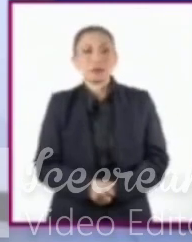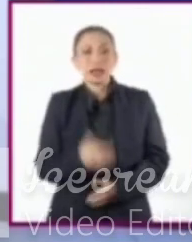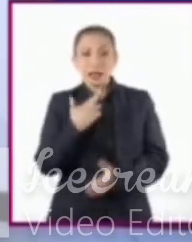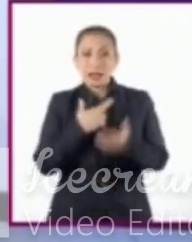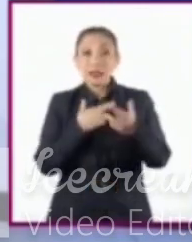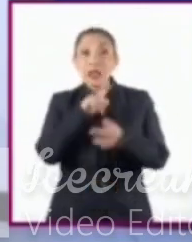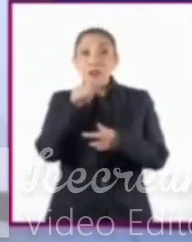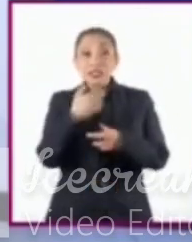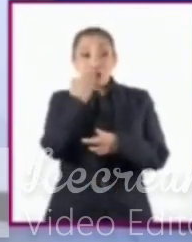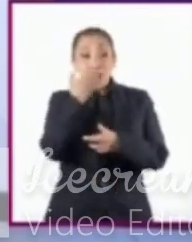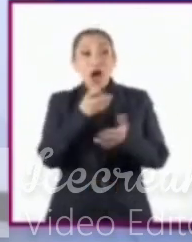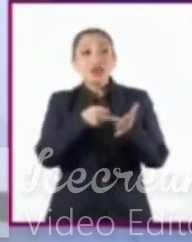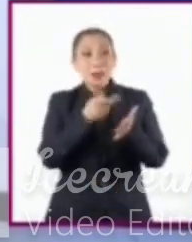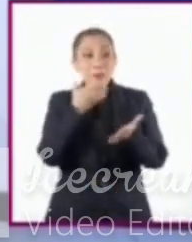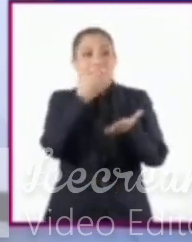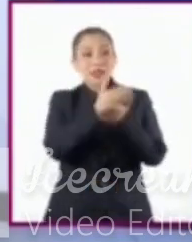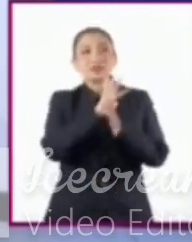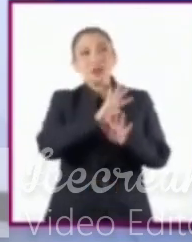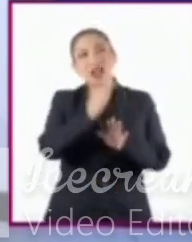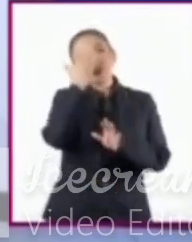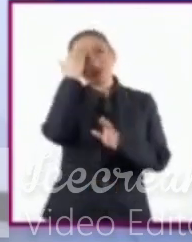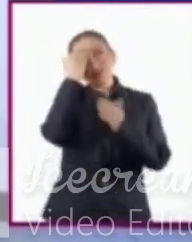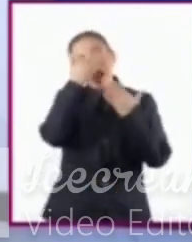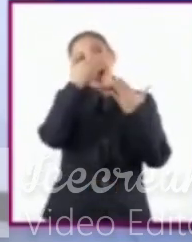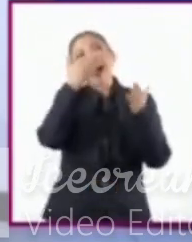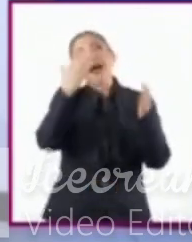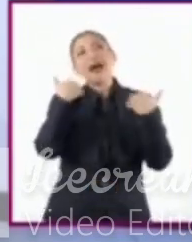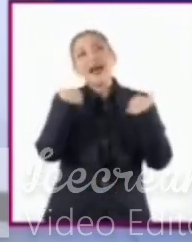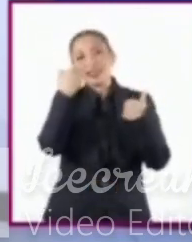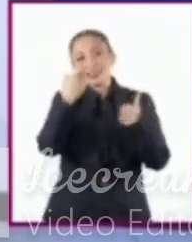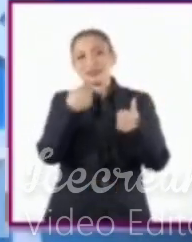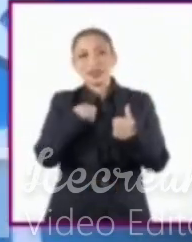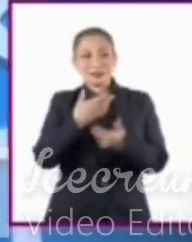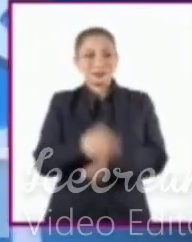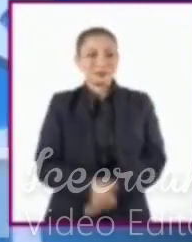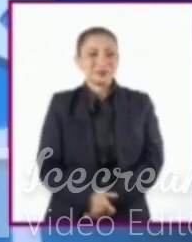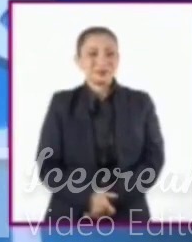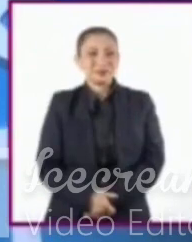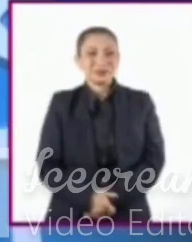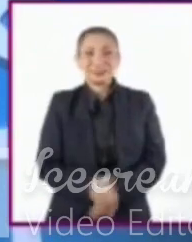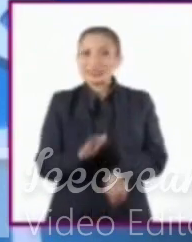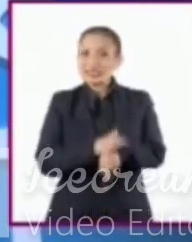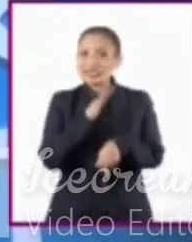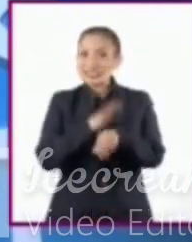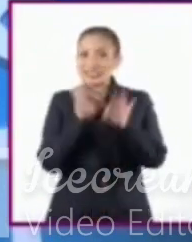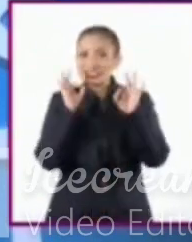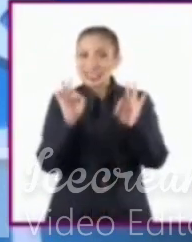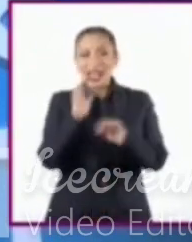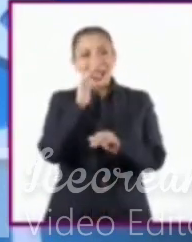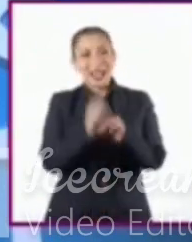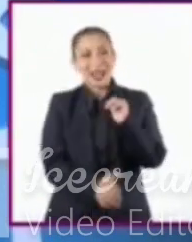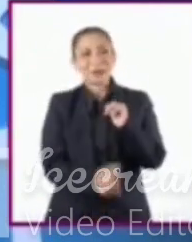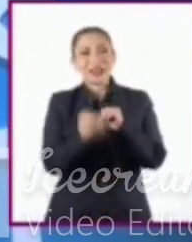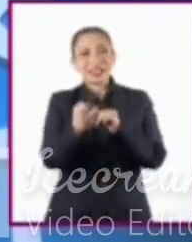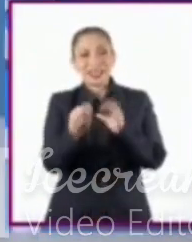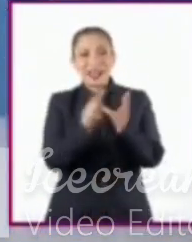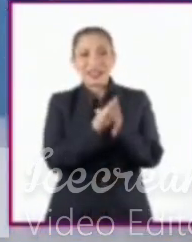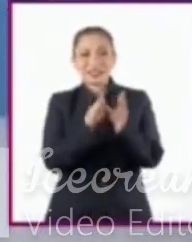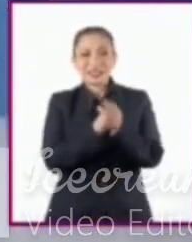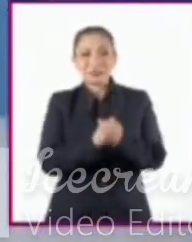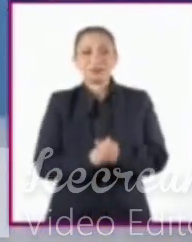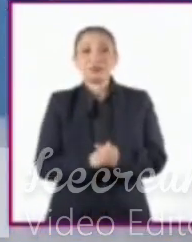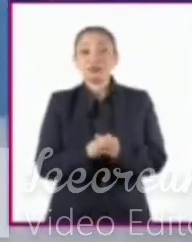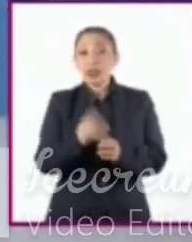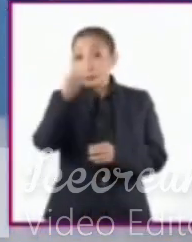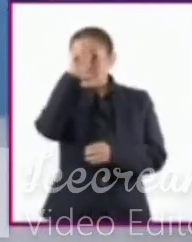regresar a sus escuelas, tendrán mucho más claro estos conceptos. ¡Excelente! Llegamos al final de esta clase.